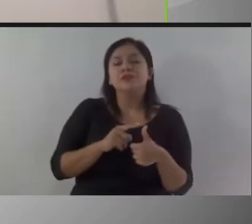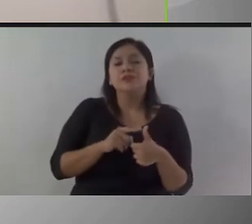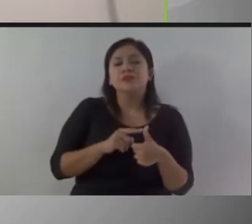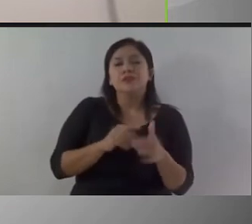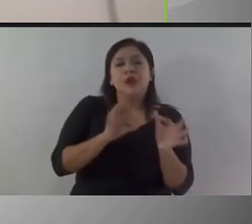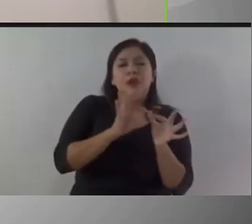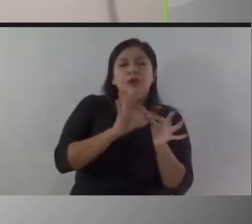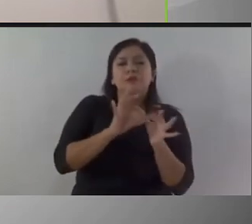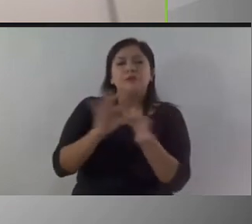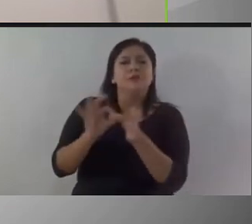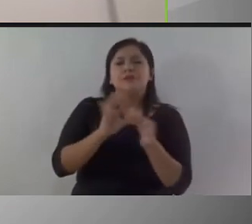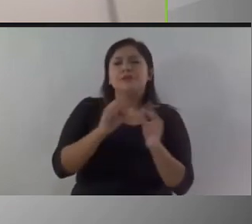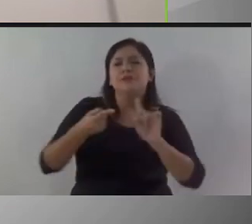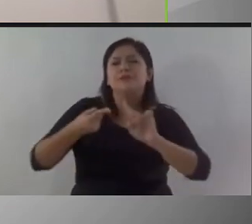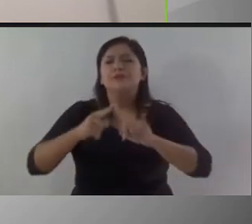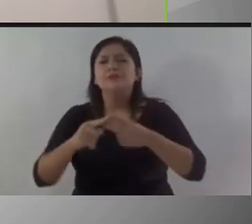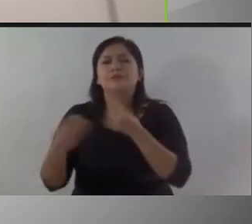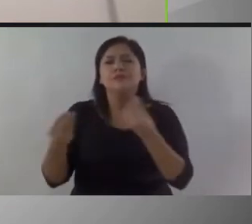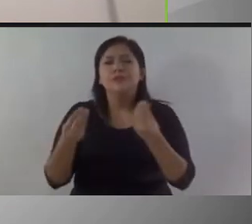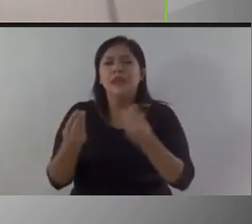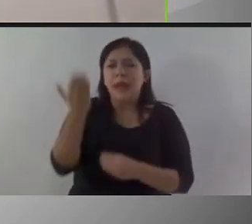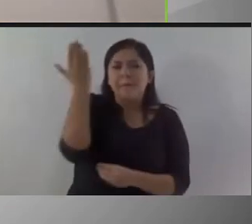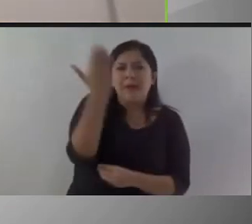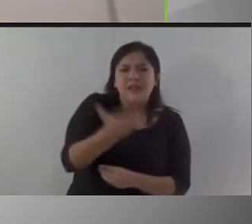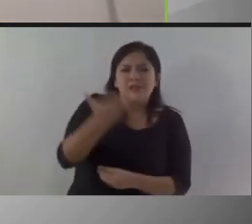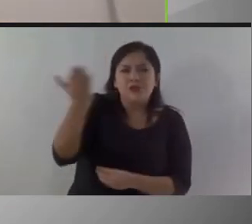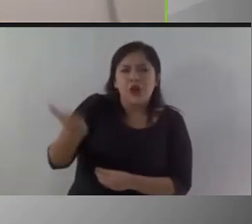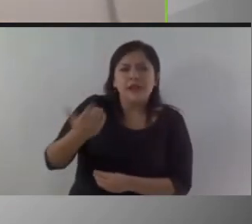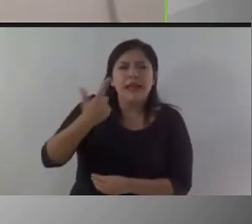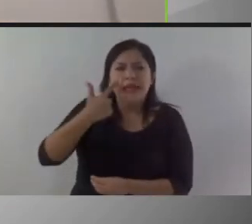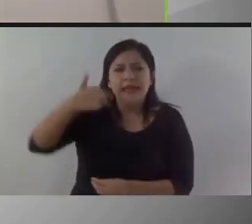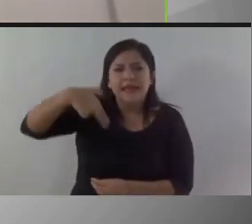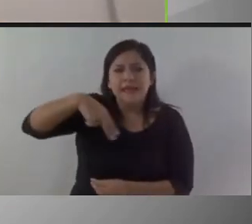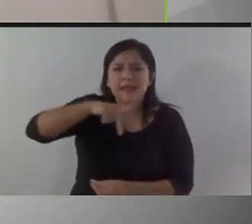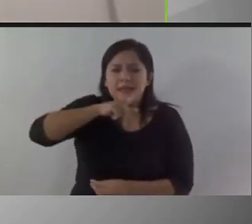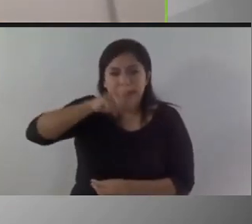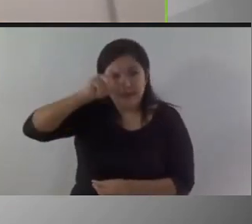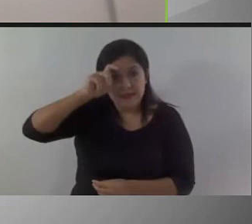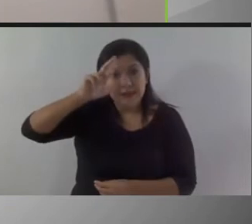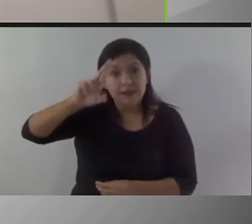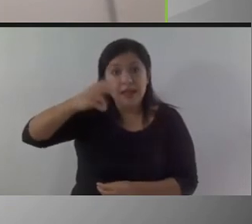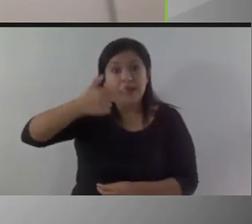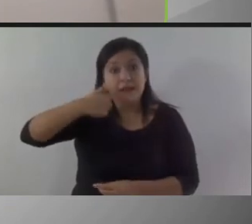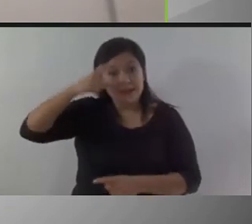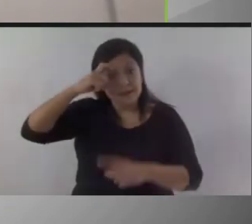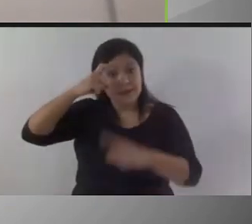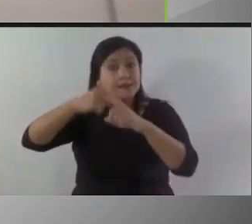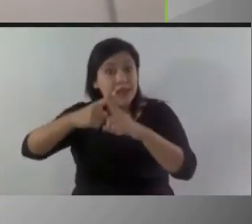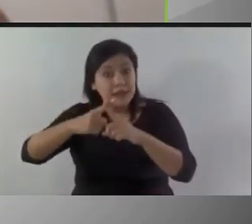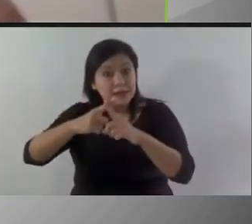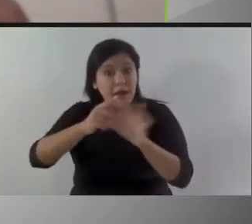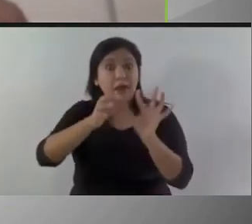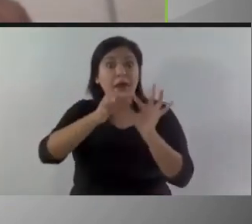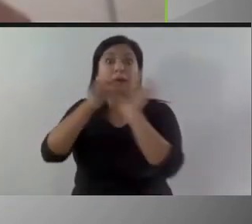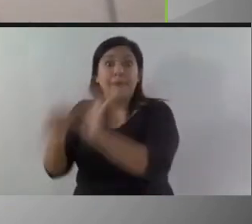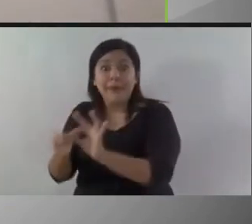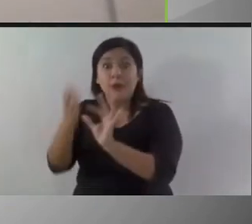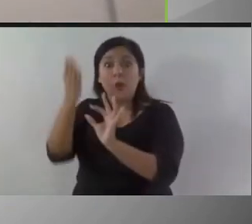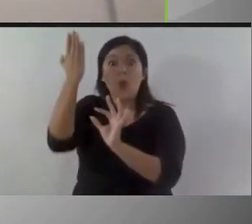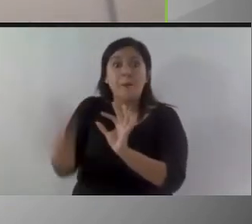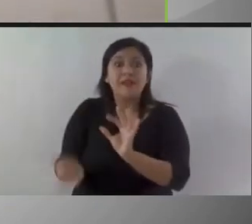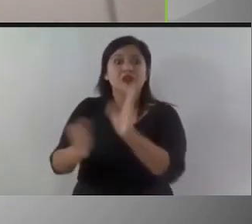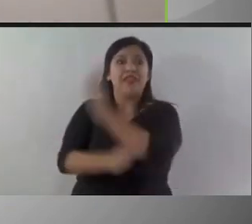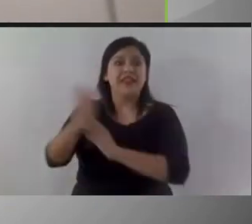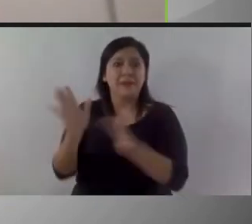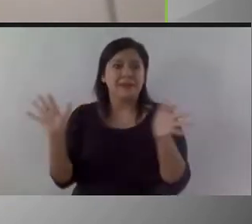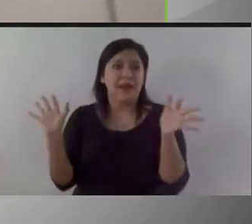muy estrechamente a las personas intersex con muchas personas con discapacidad, o podríamos